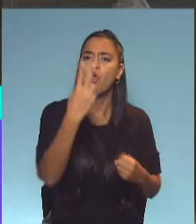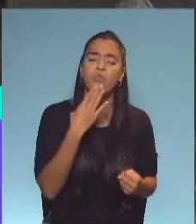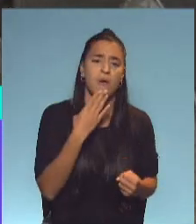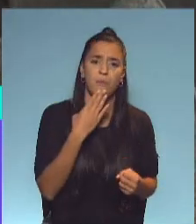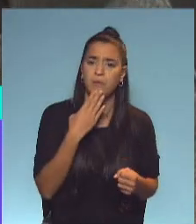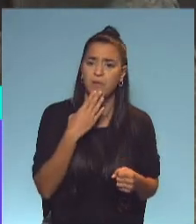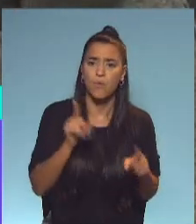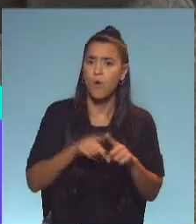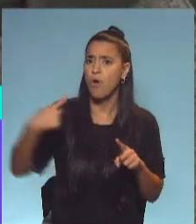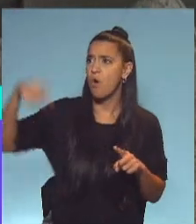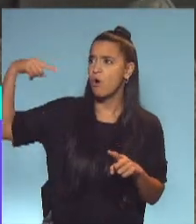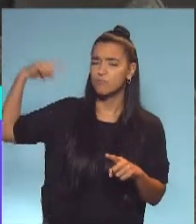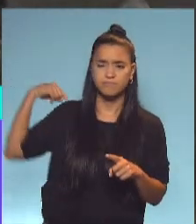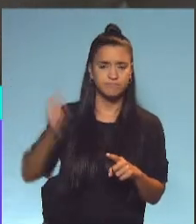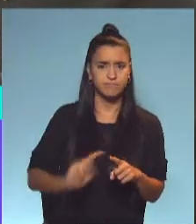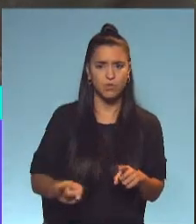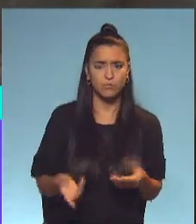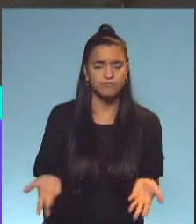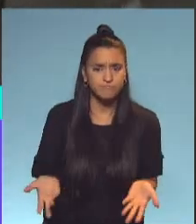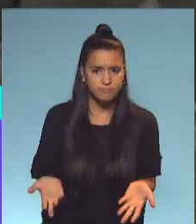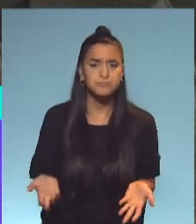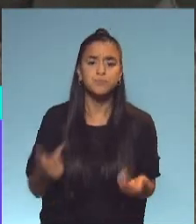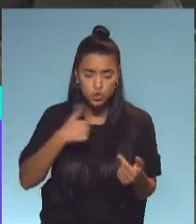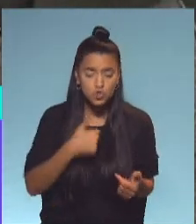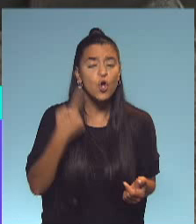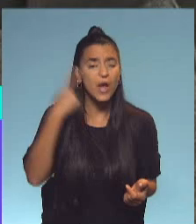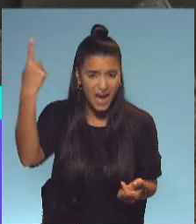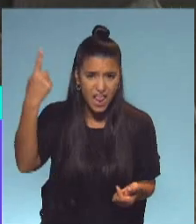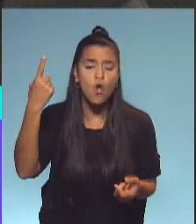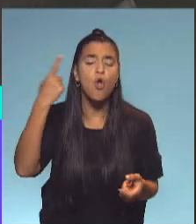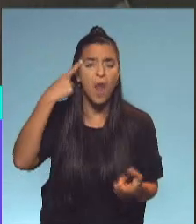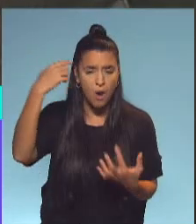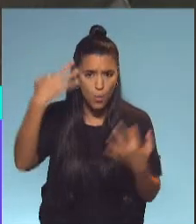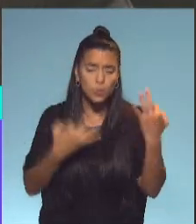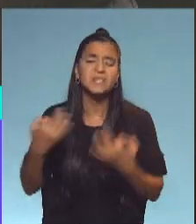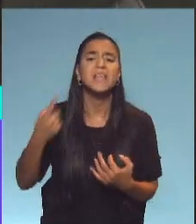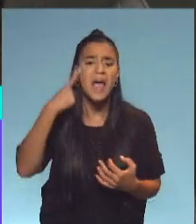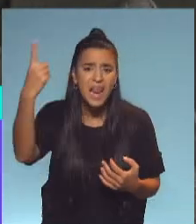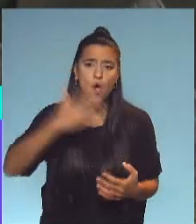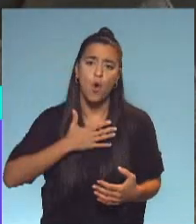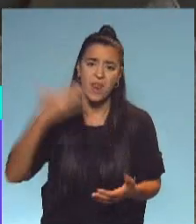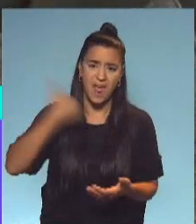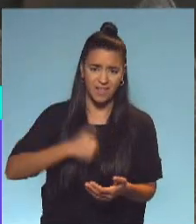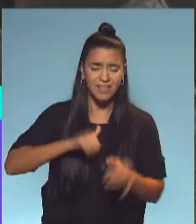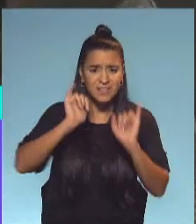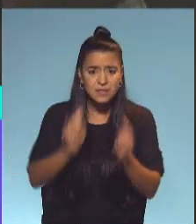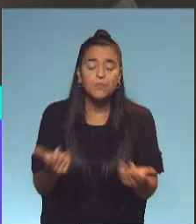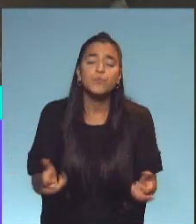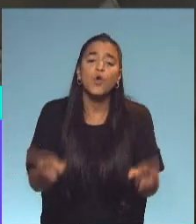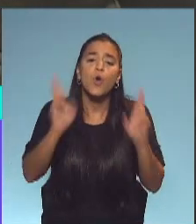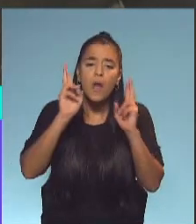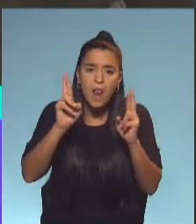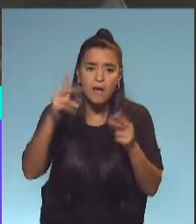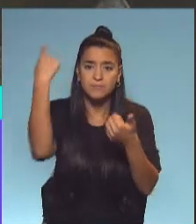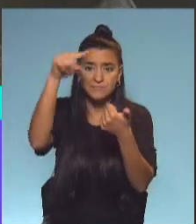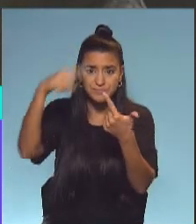hacen muchos exsoldados. Sí creo en la justicia, sí creo en mi país y espero que todas